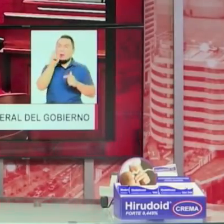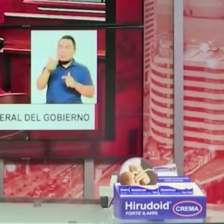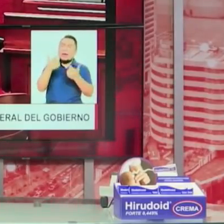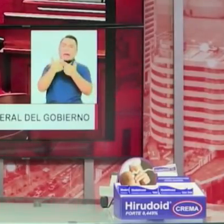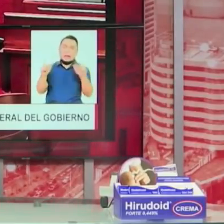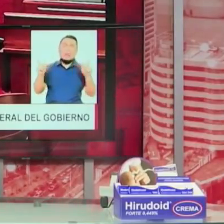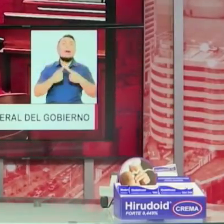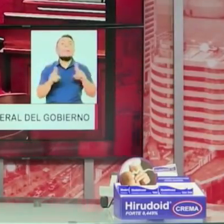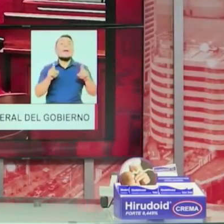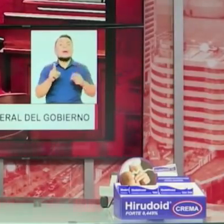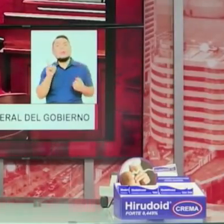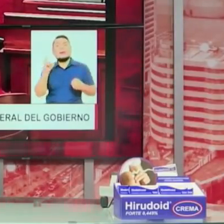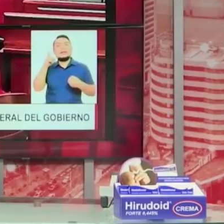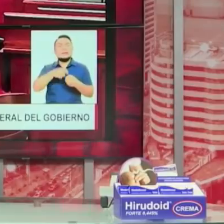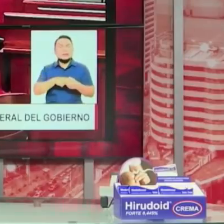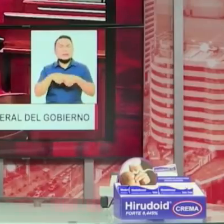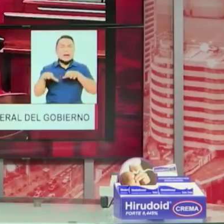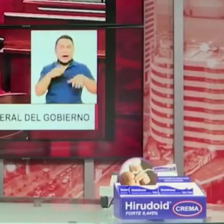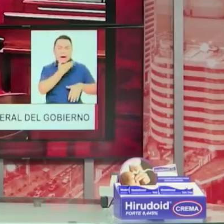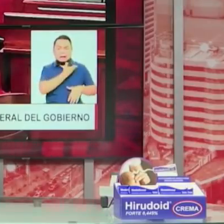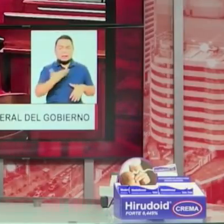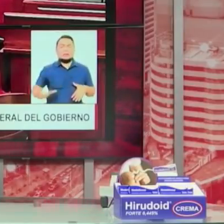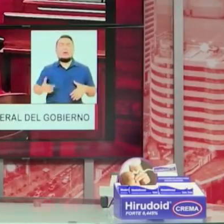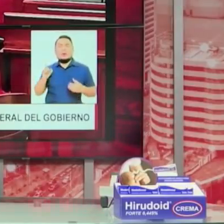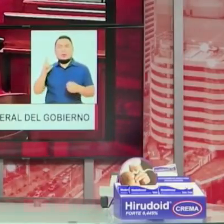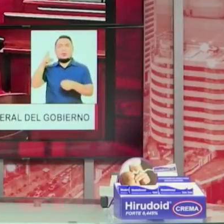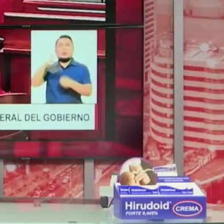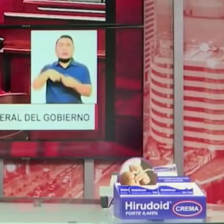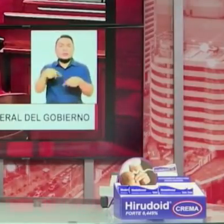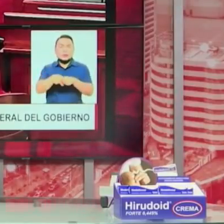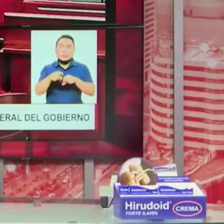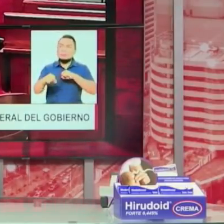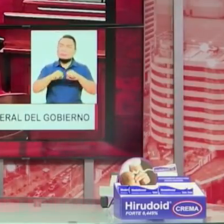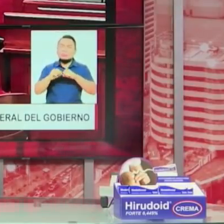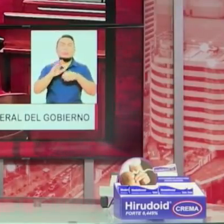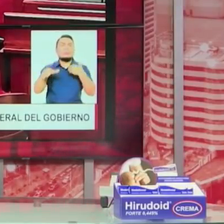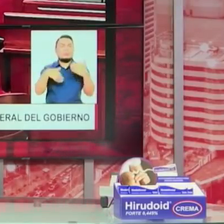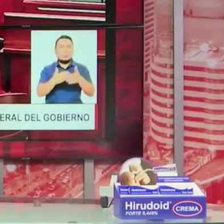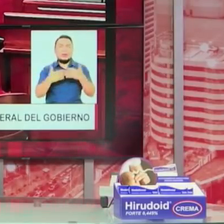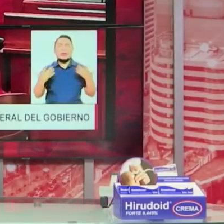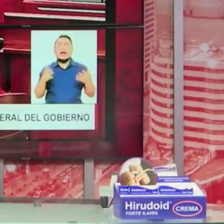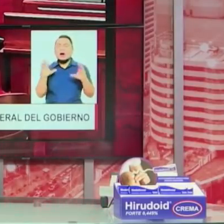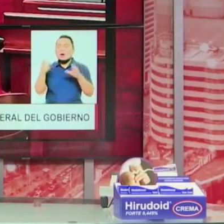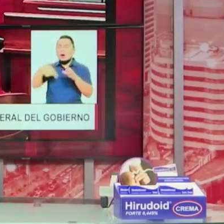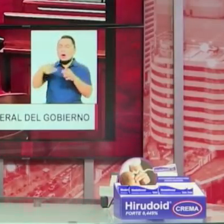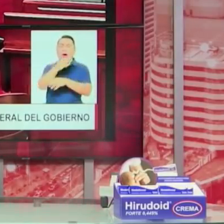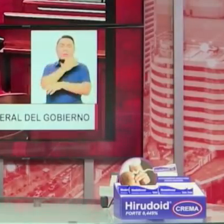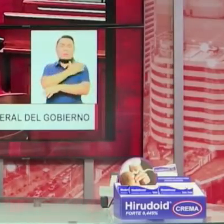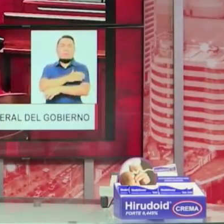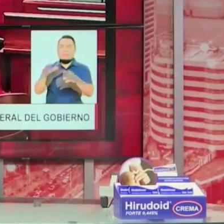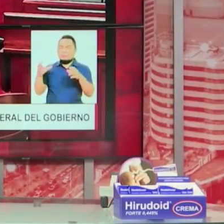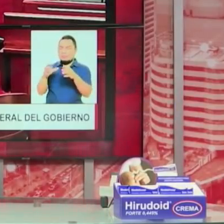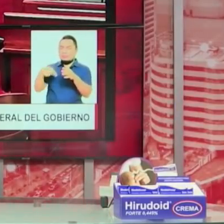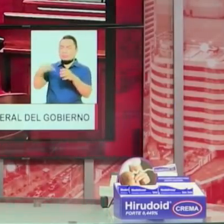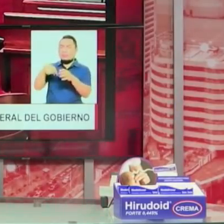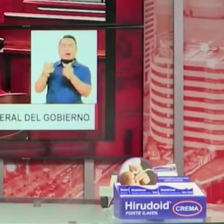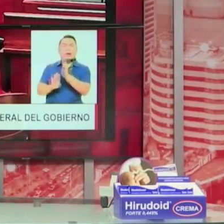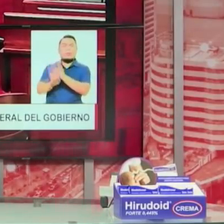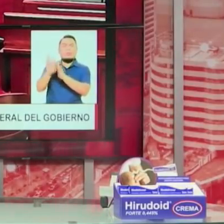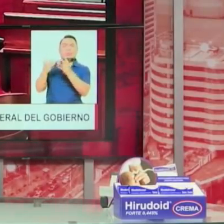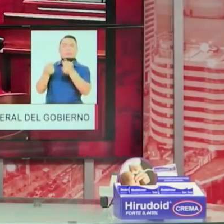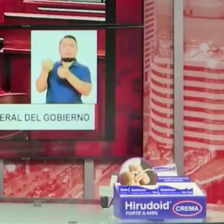Ahora bien, Aníbal Torres dice, hay que consensuar, consensuar y consensuar. Escuchemos qué dijo Aníbal Torres.